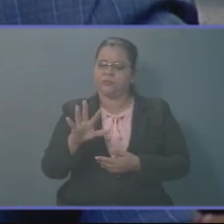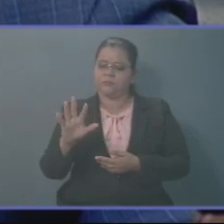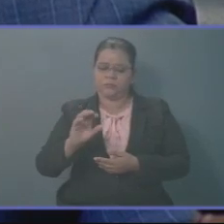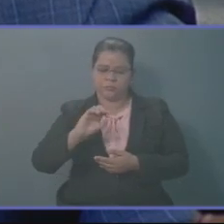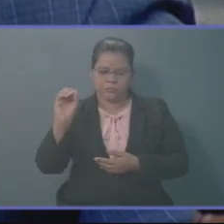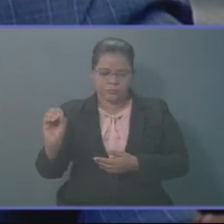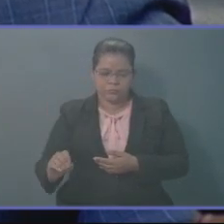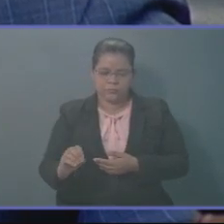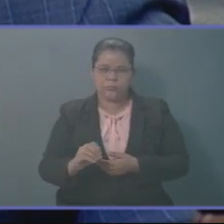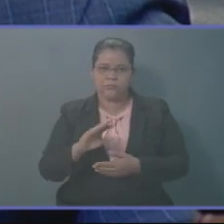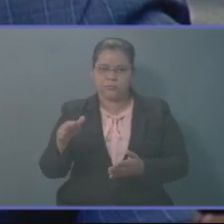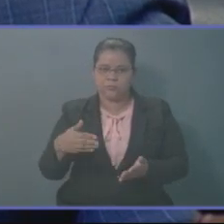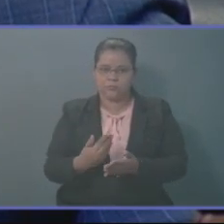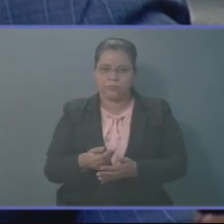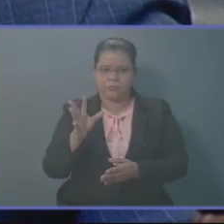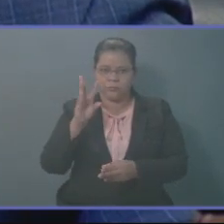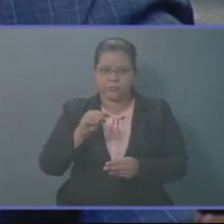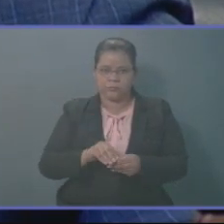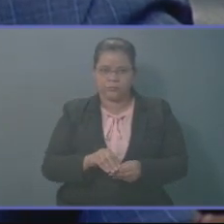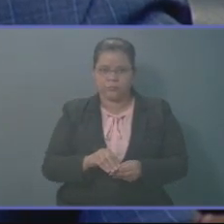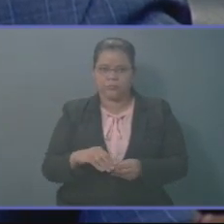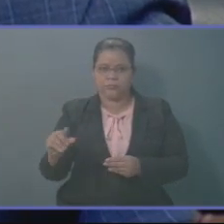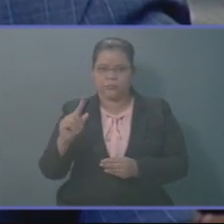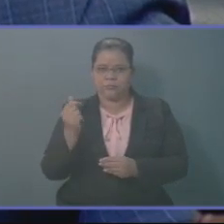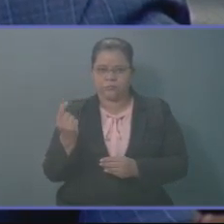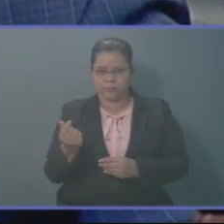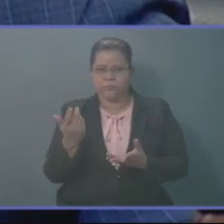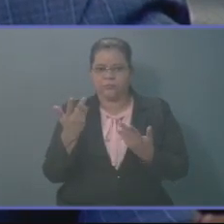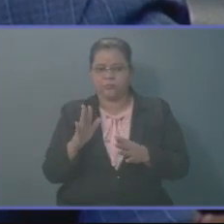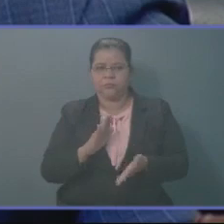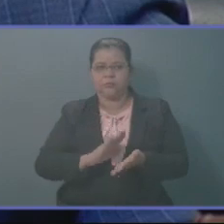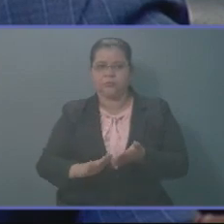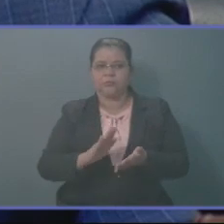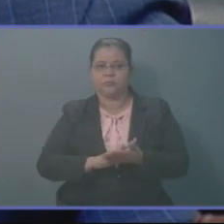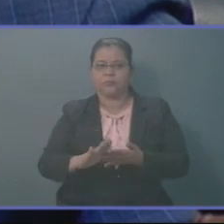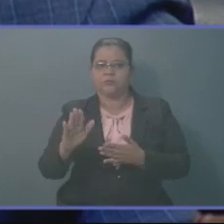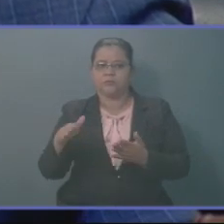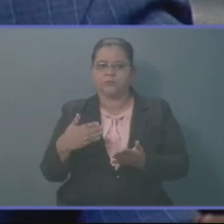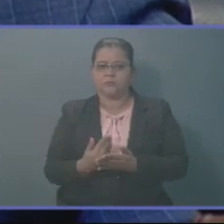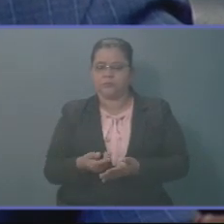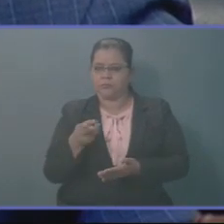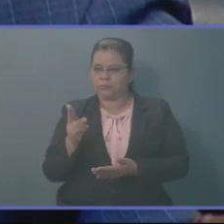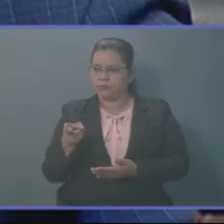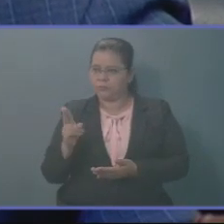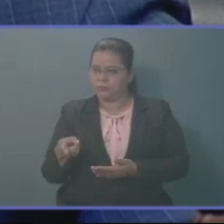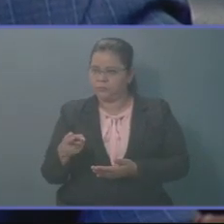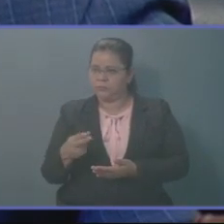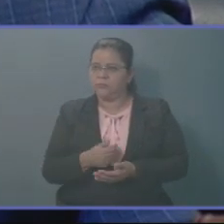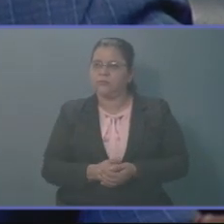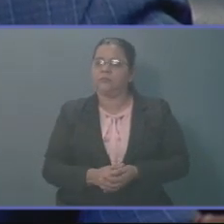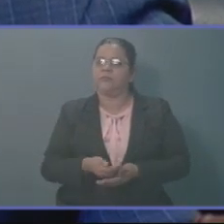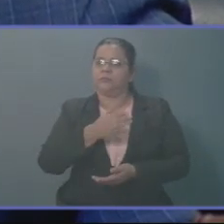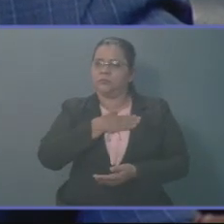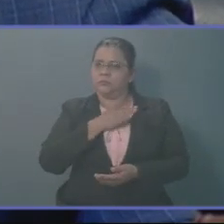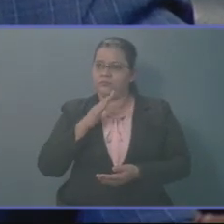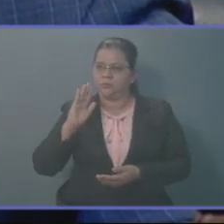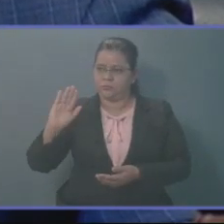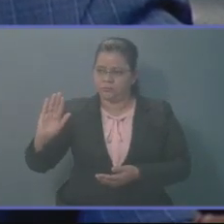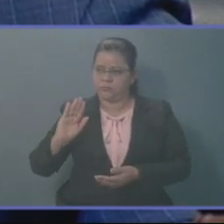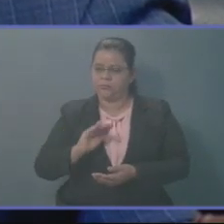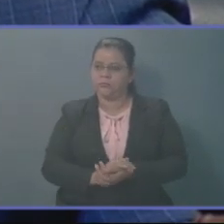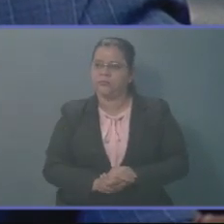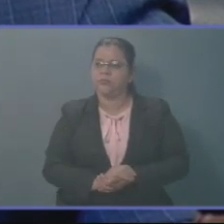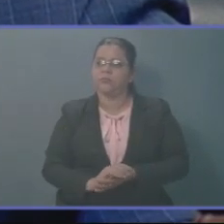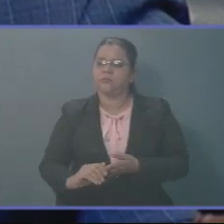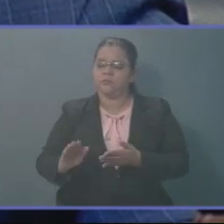0.25% del monto total del préstamo, la cual se financiará con los fondos del mismo. Cargo de compromiso. Se